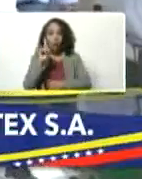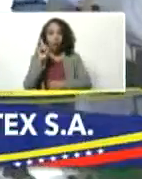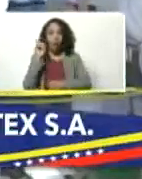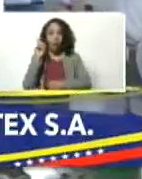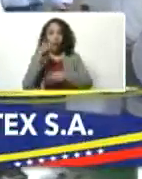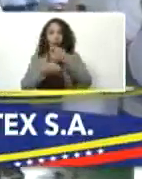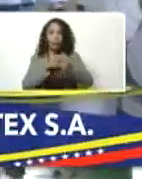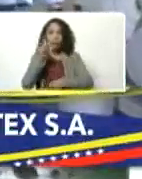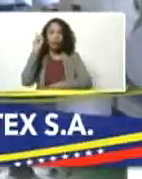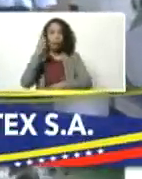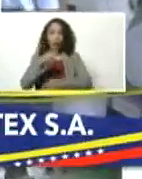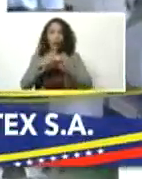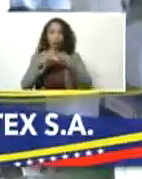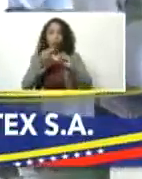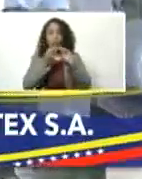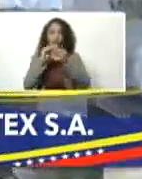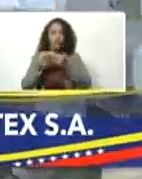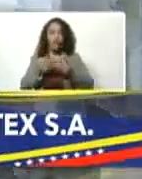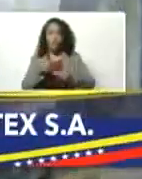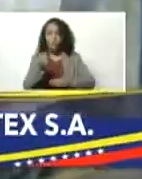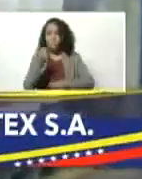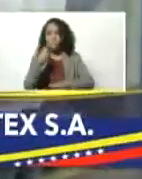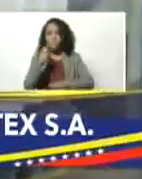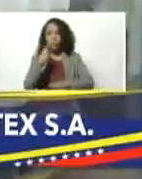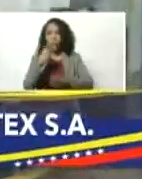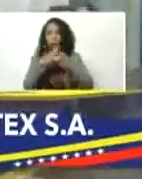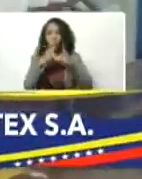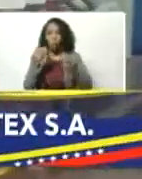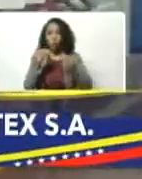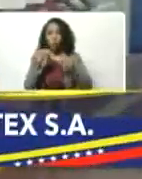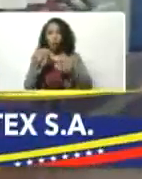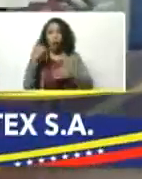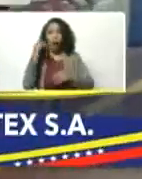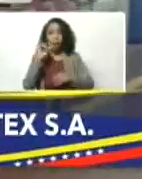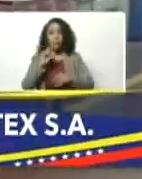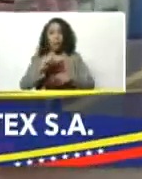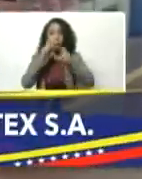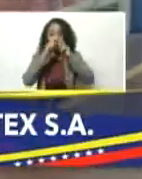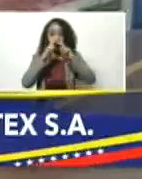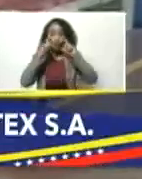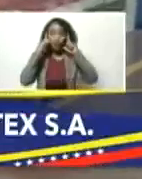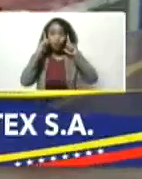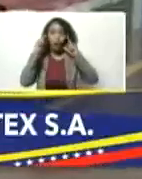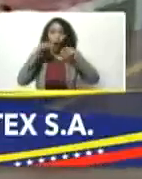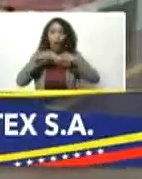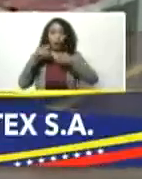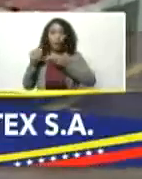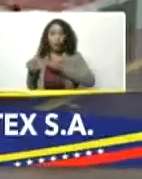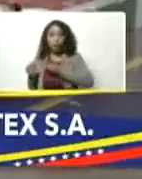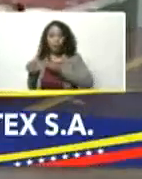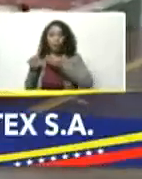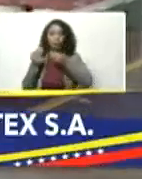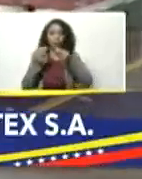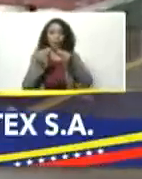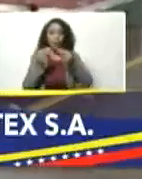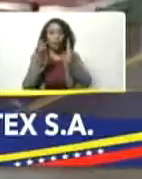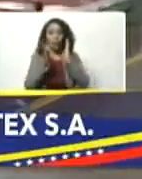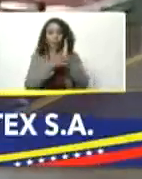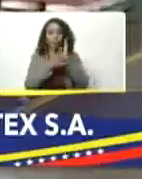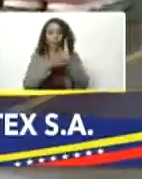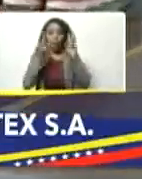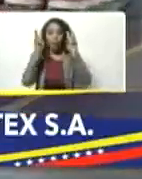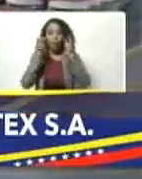hace todos los descartables médicos. Inclusive tengo mi mascarita por aquí. Es una tecnología